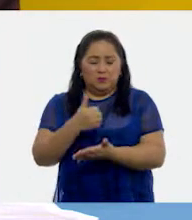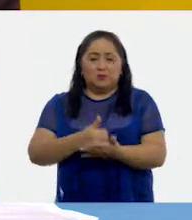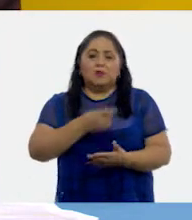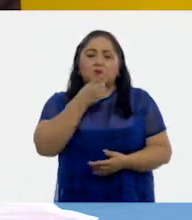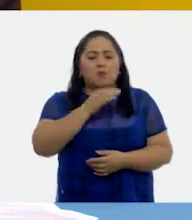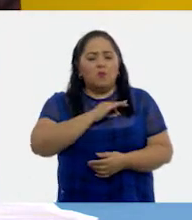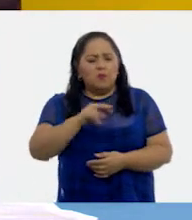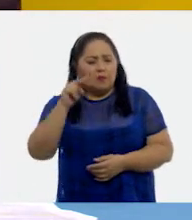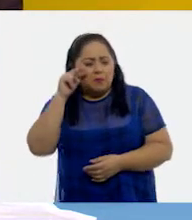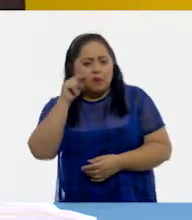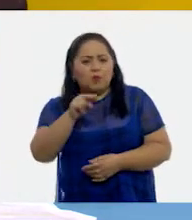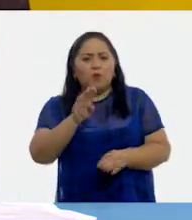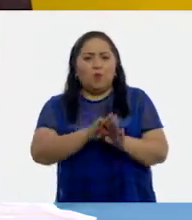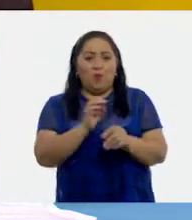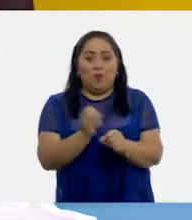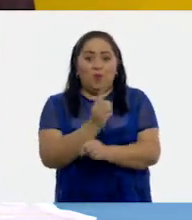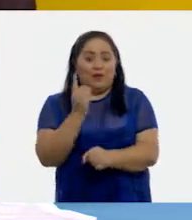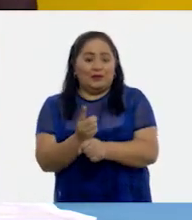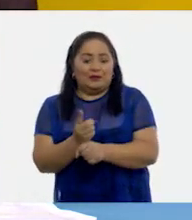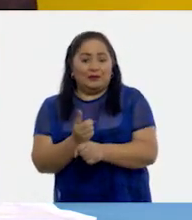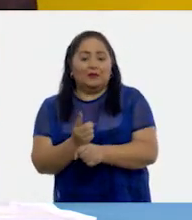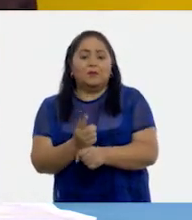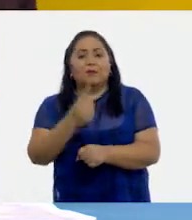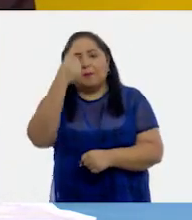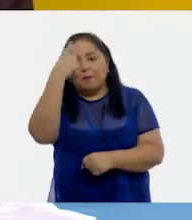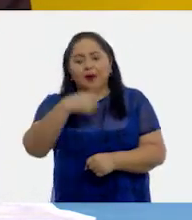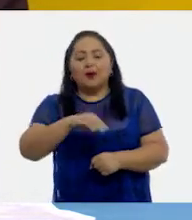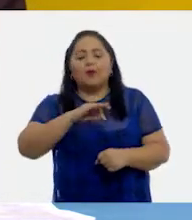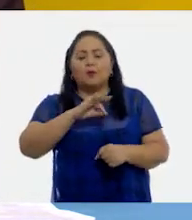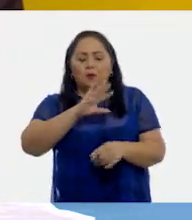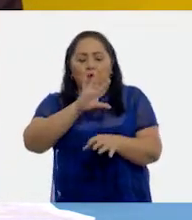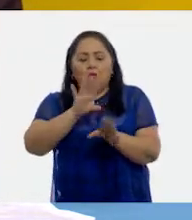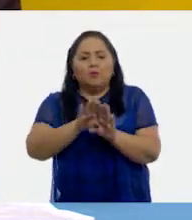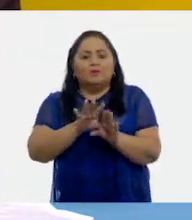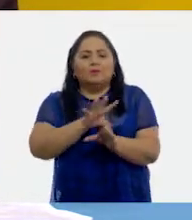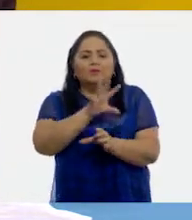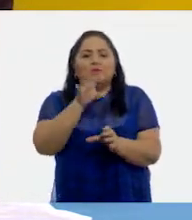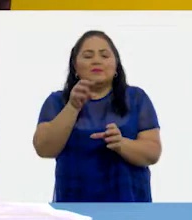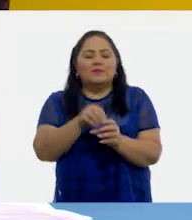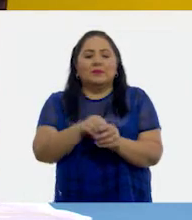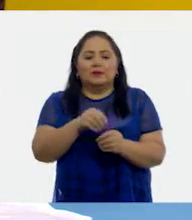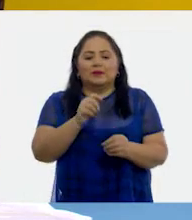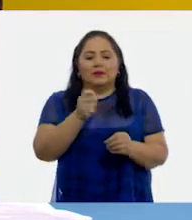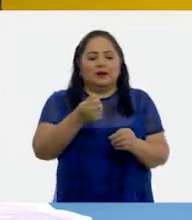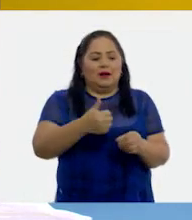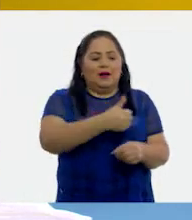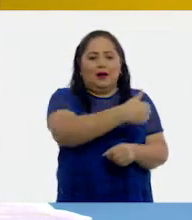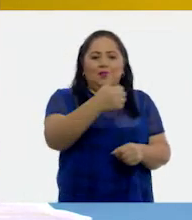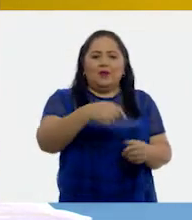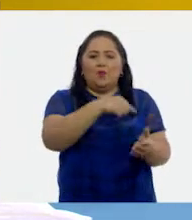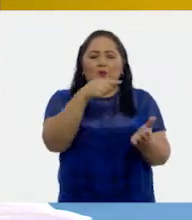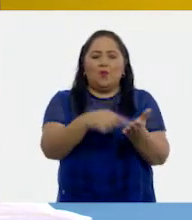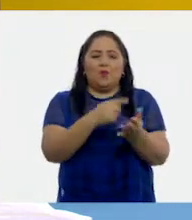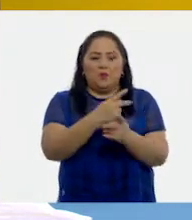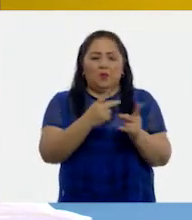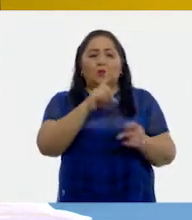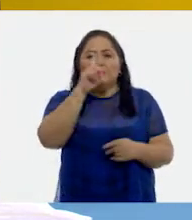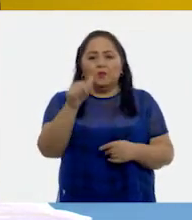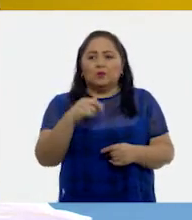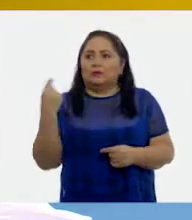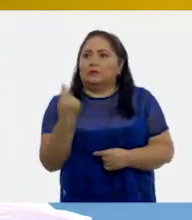ser vistas como oportunidades para complementar lo que cada lugar produce y resolver